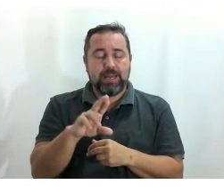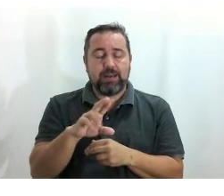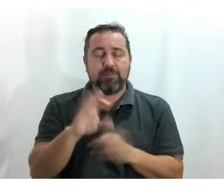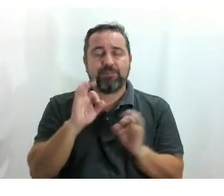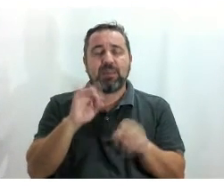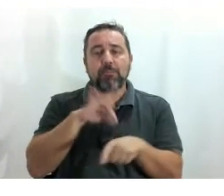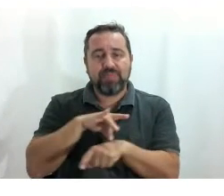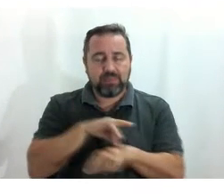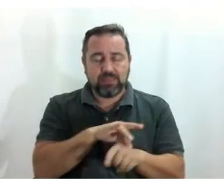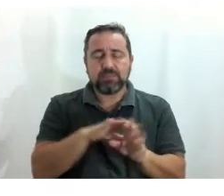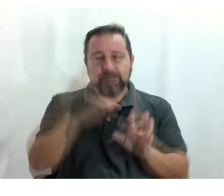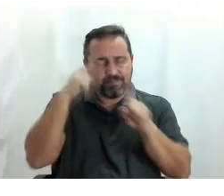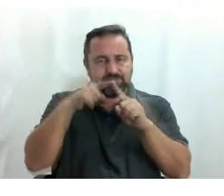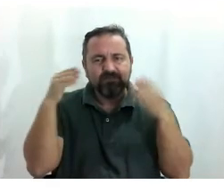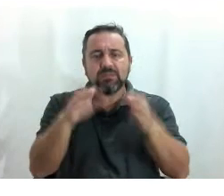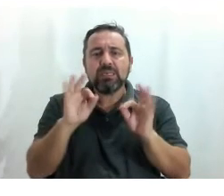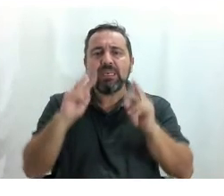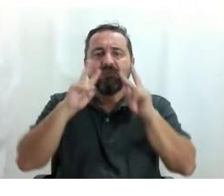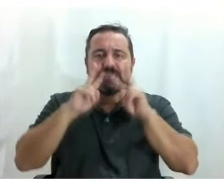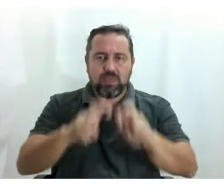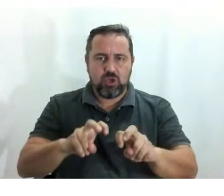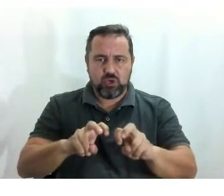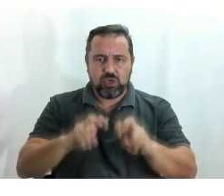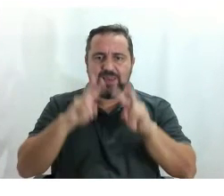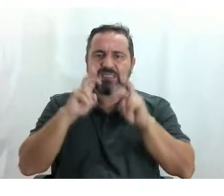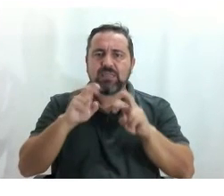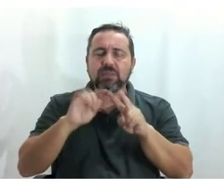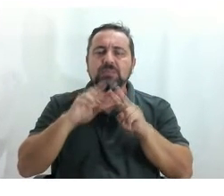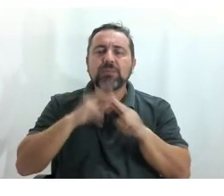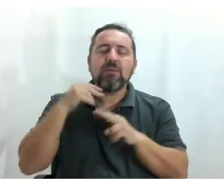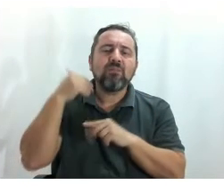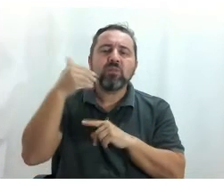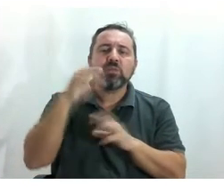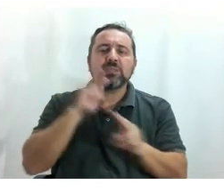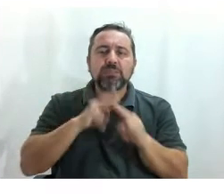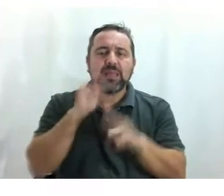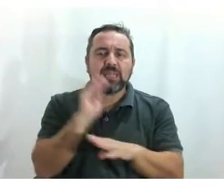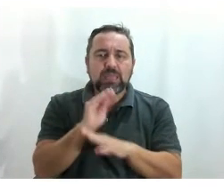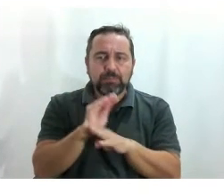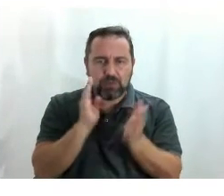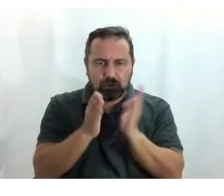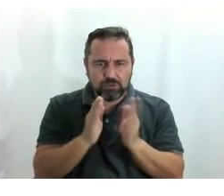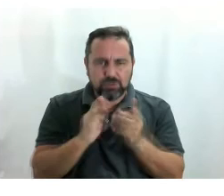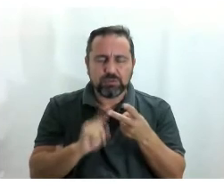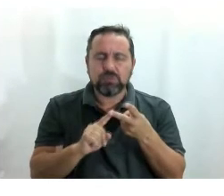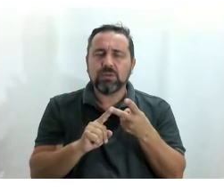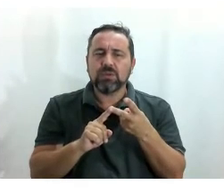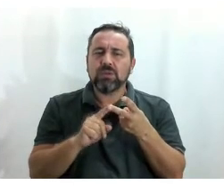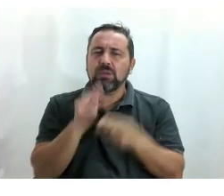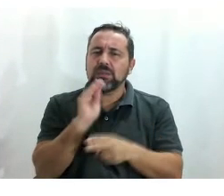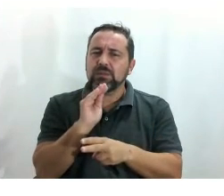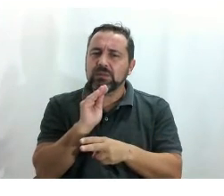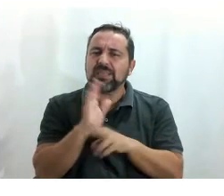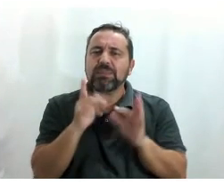y se va a centrar en investigación sobre futuros tratamientos, investigación futuros tratamientos de